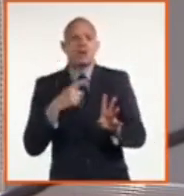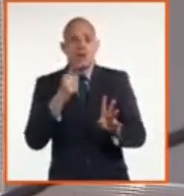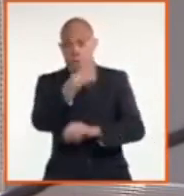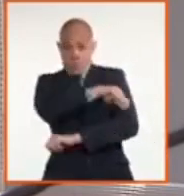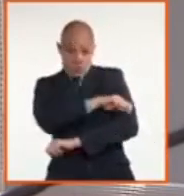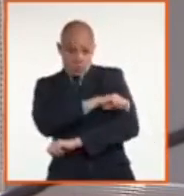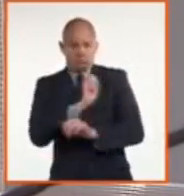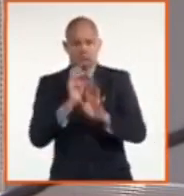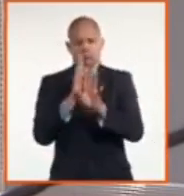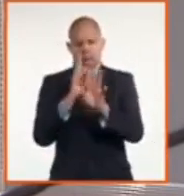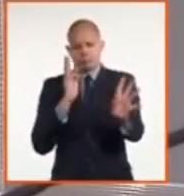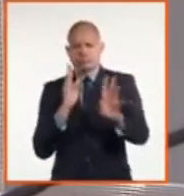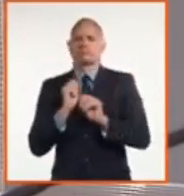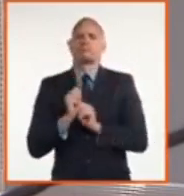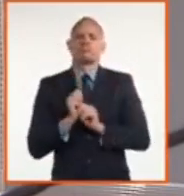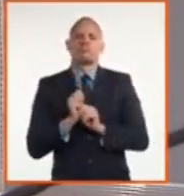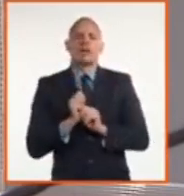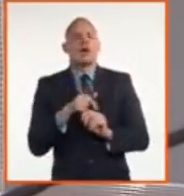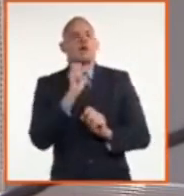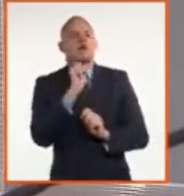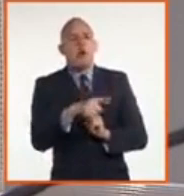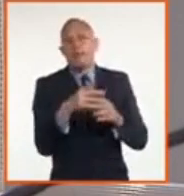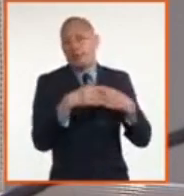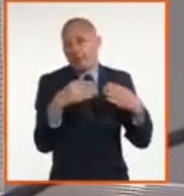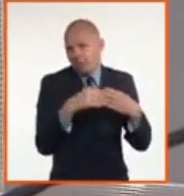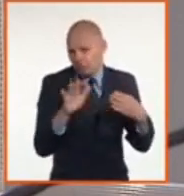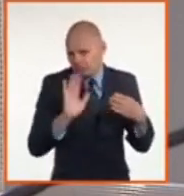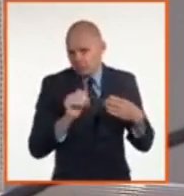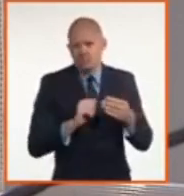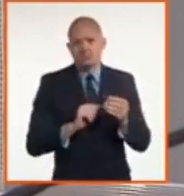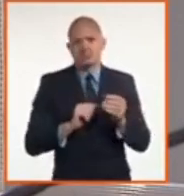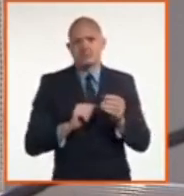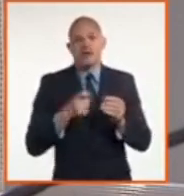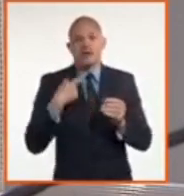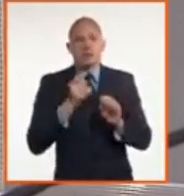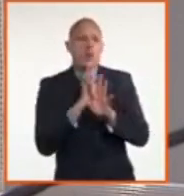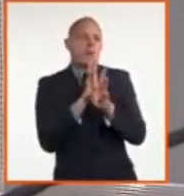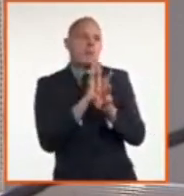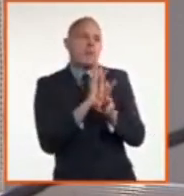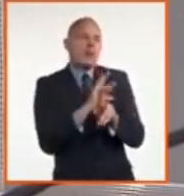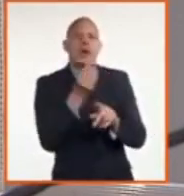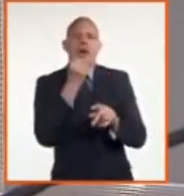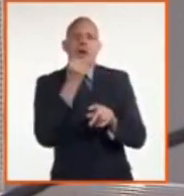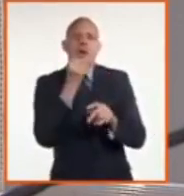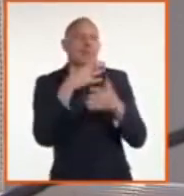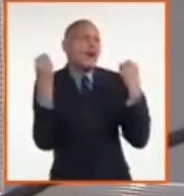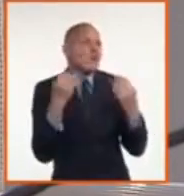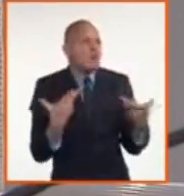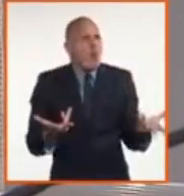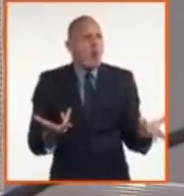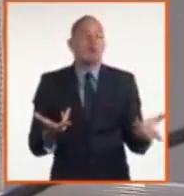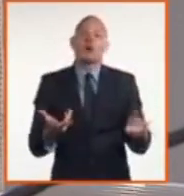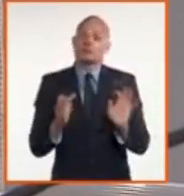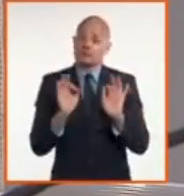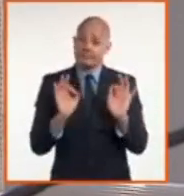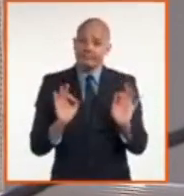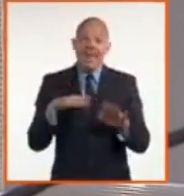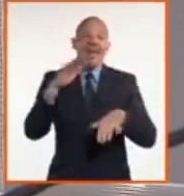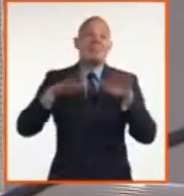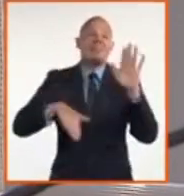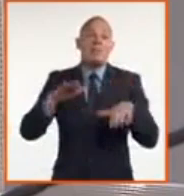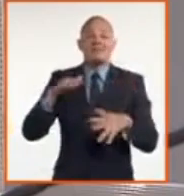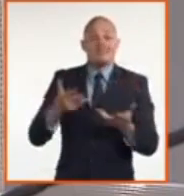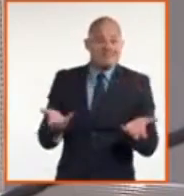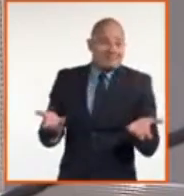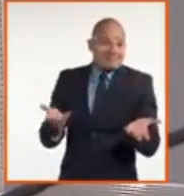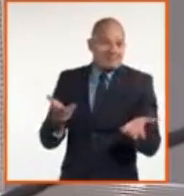primero que cadena no va a vender en los aeropuertos y la razón por la cual no va a vender en los